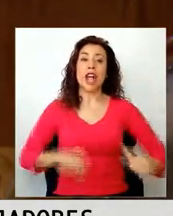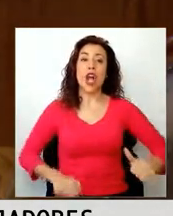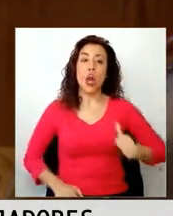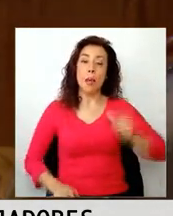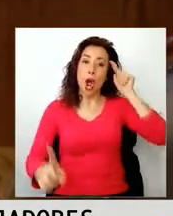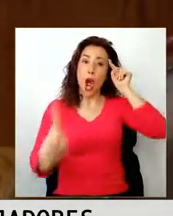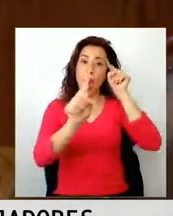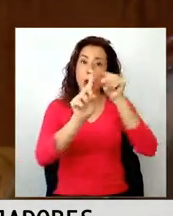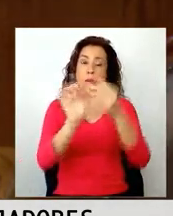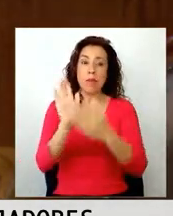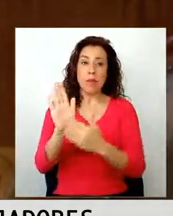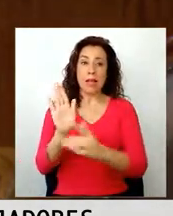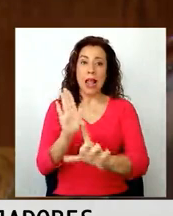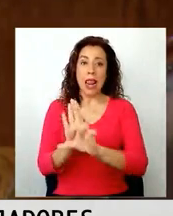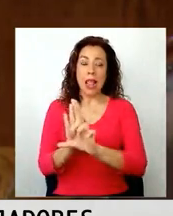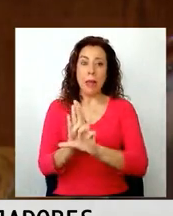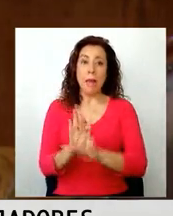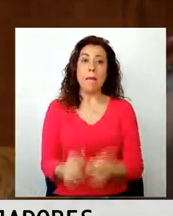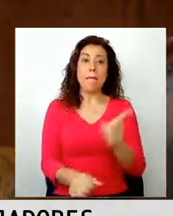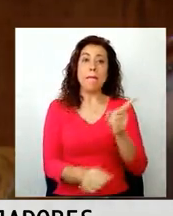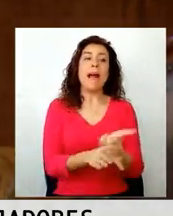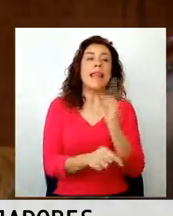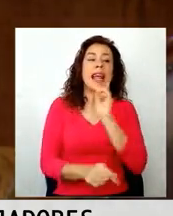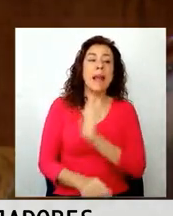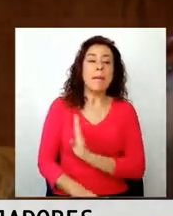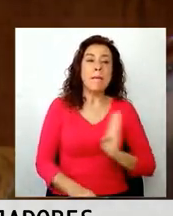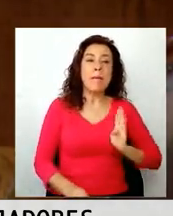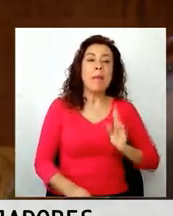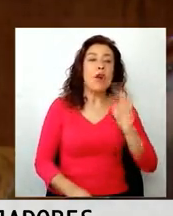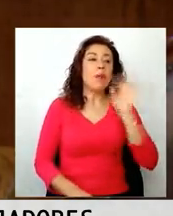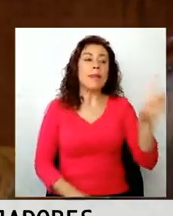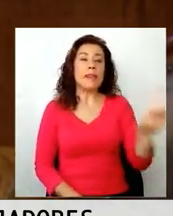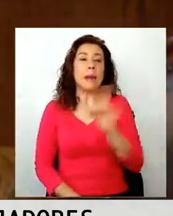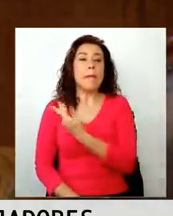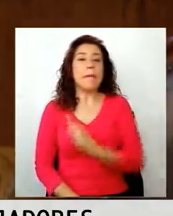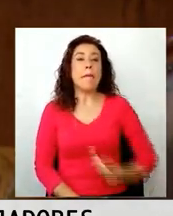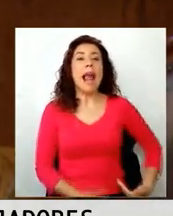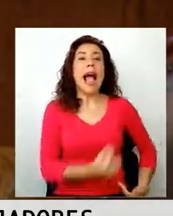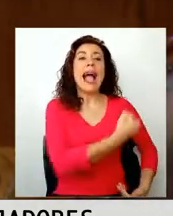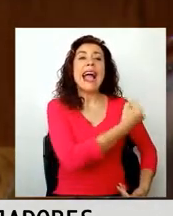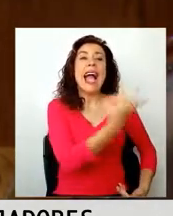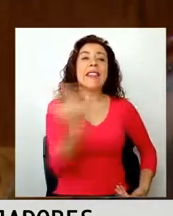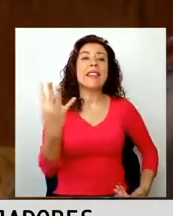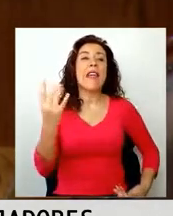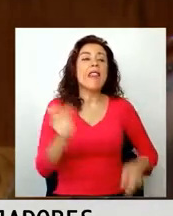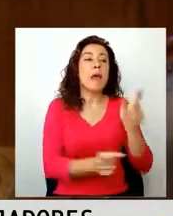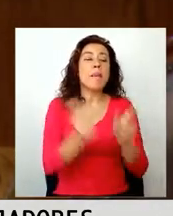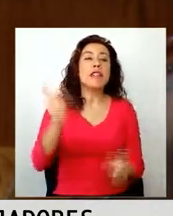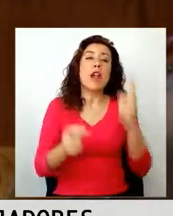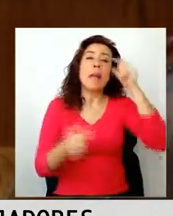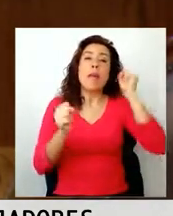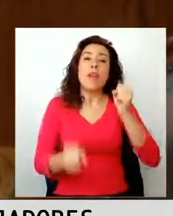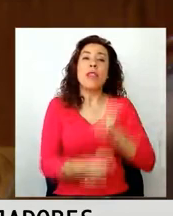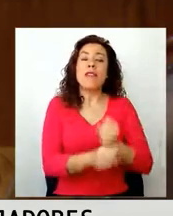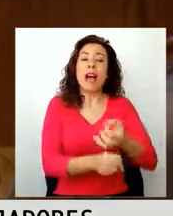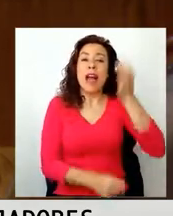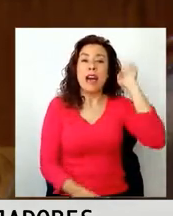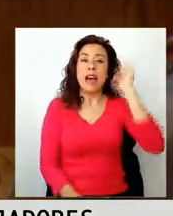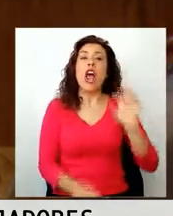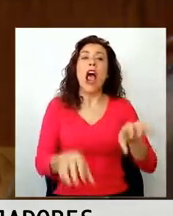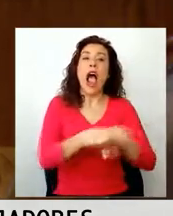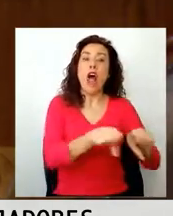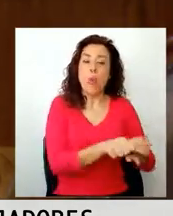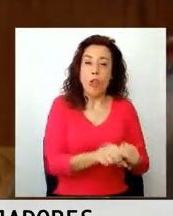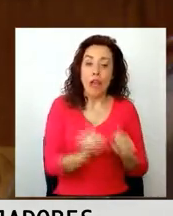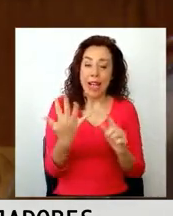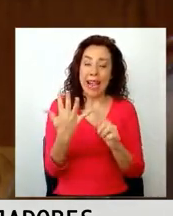se dispone su integración elección de su presidencia y el quorum para sesionar iba a adoptar acuerdos el artículo quinto enumera